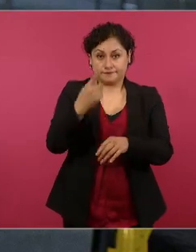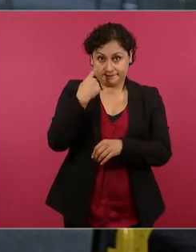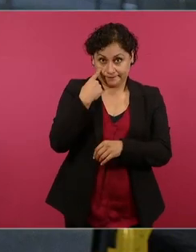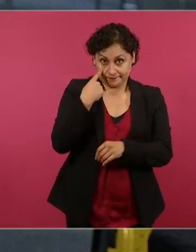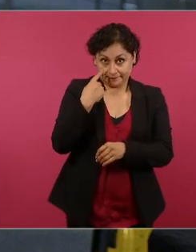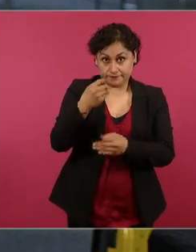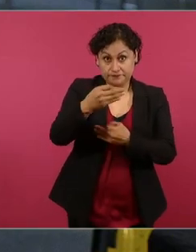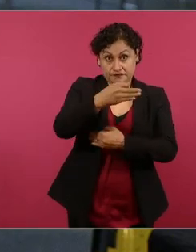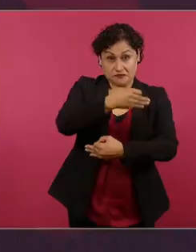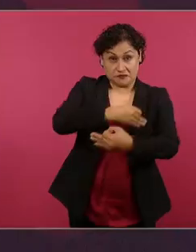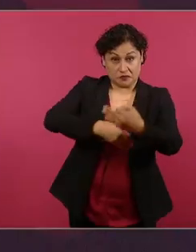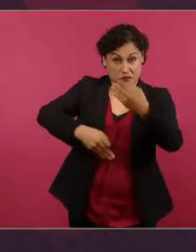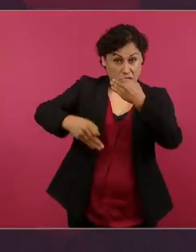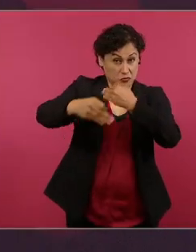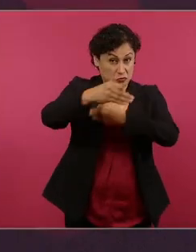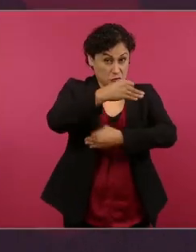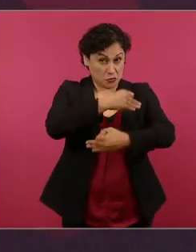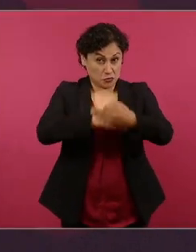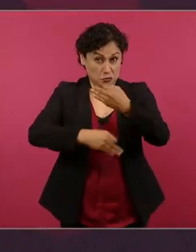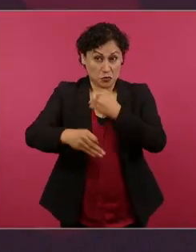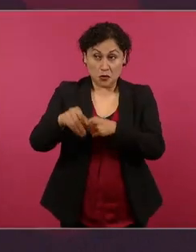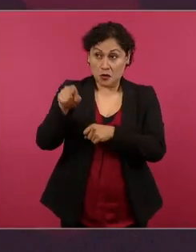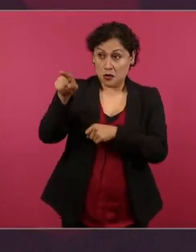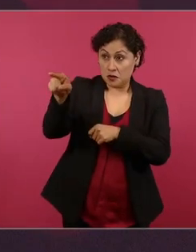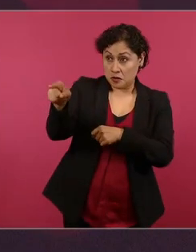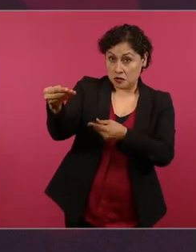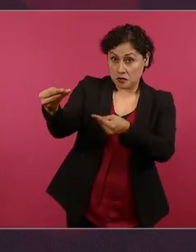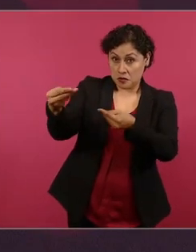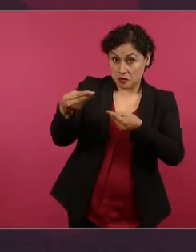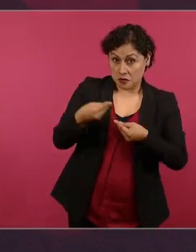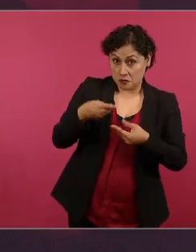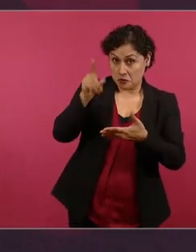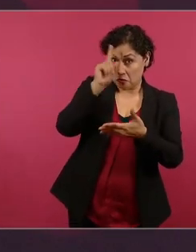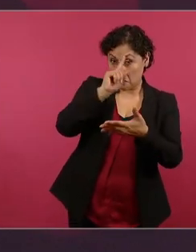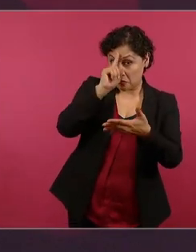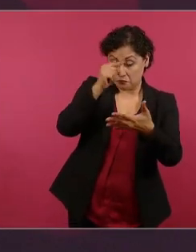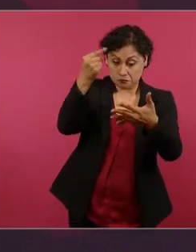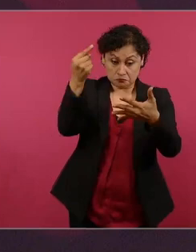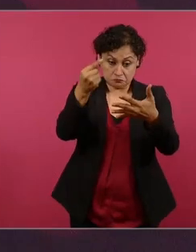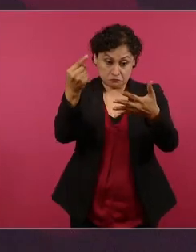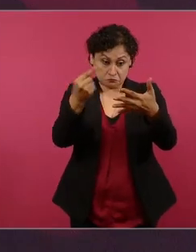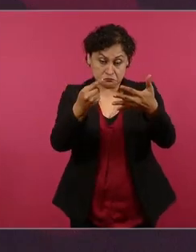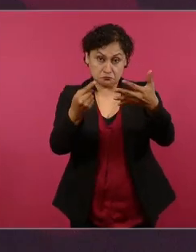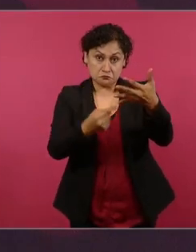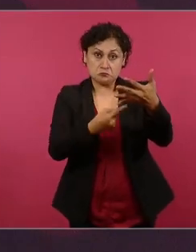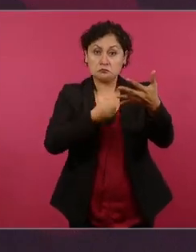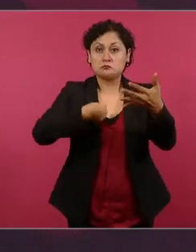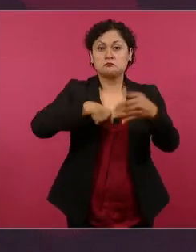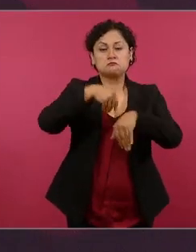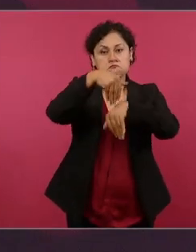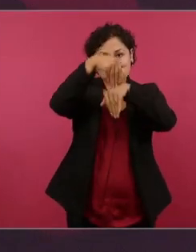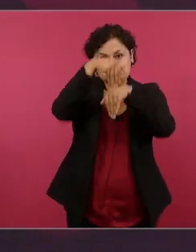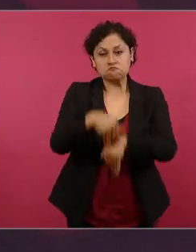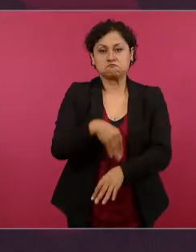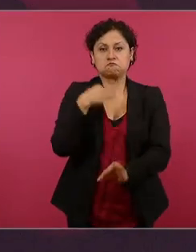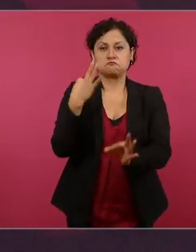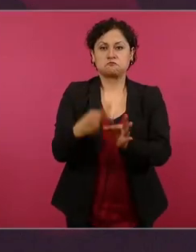todas las recomendaciones que nos han hecho las hemos cumplido, hasta más.